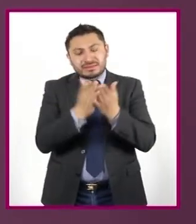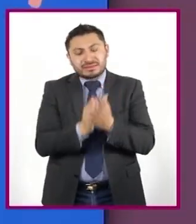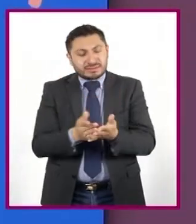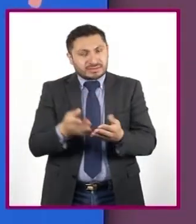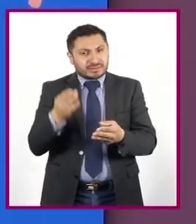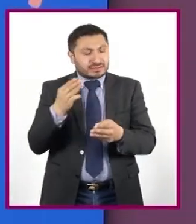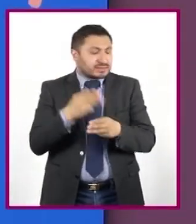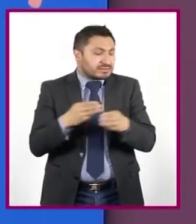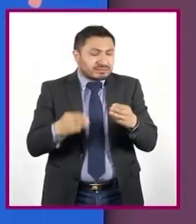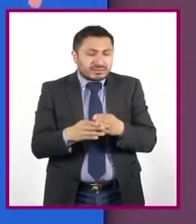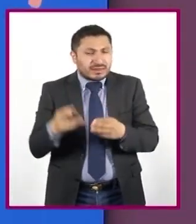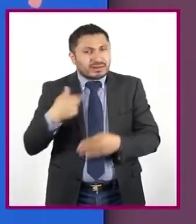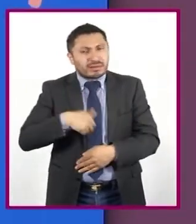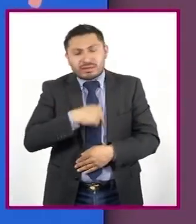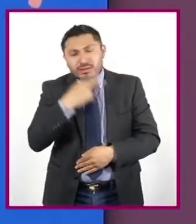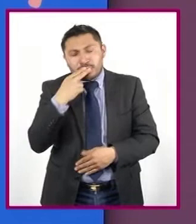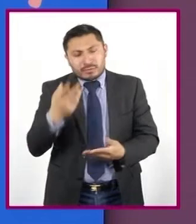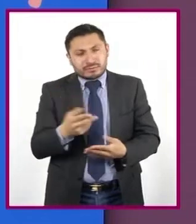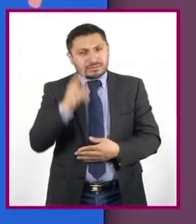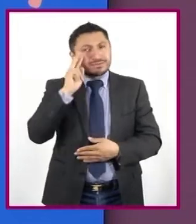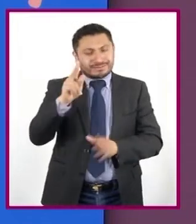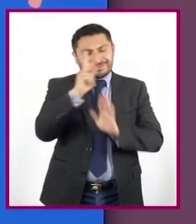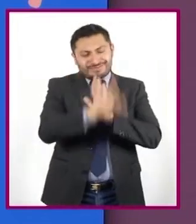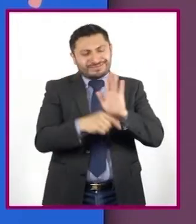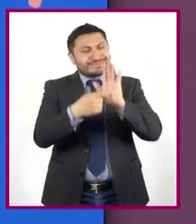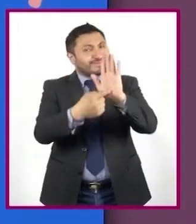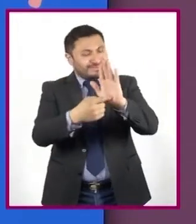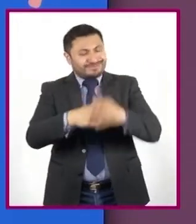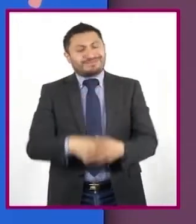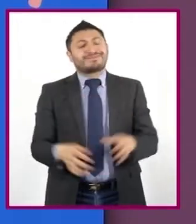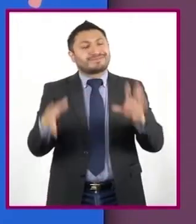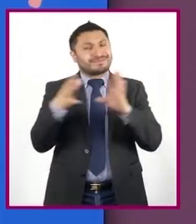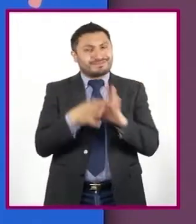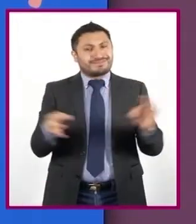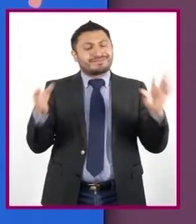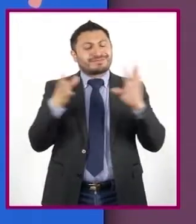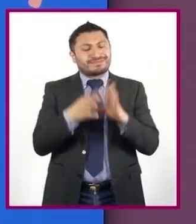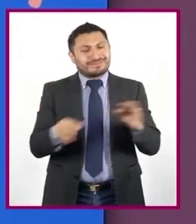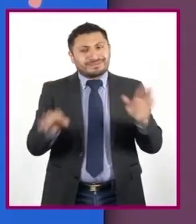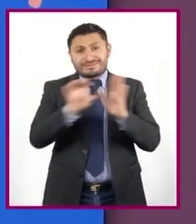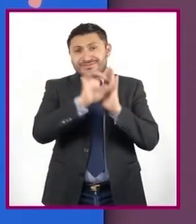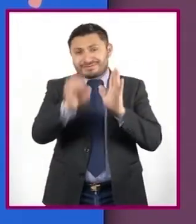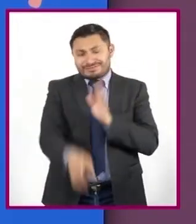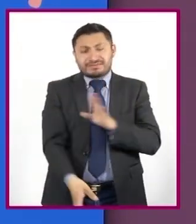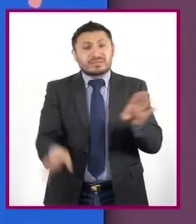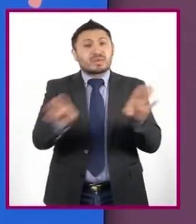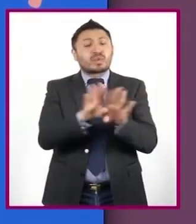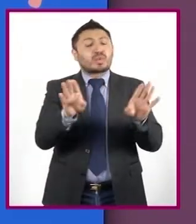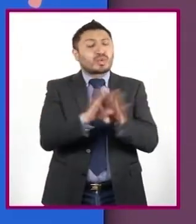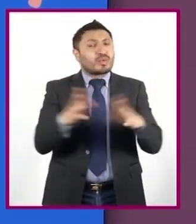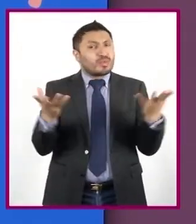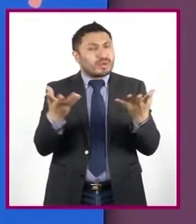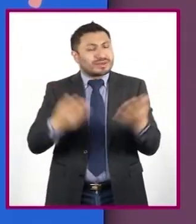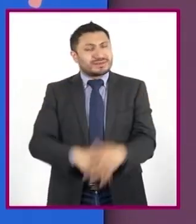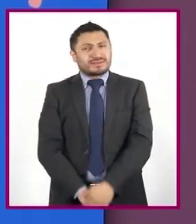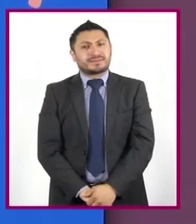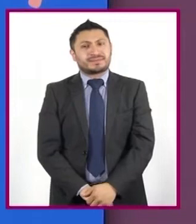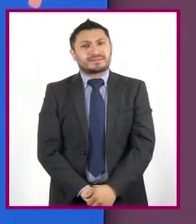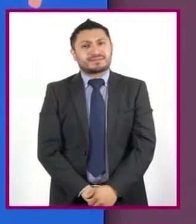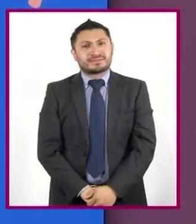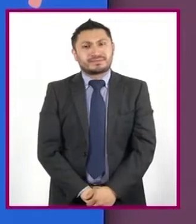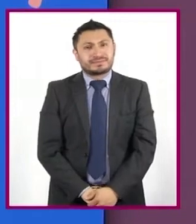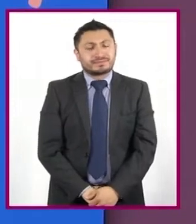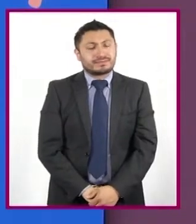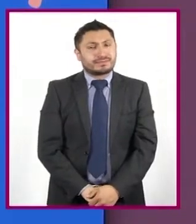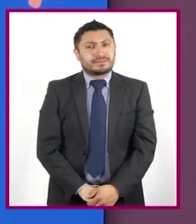trabajo? Veamos el siguiente video que nos explica, mediante un ejemplo, cómo hacer estas referencias,